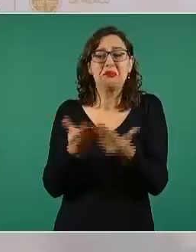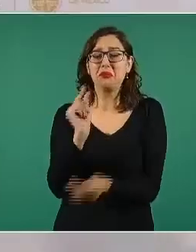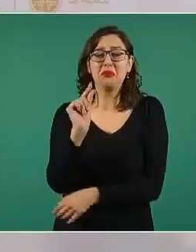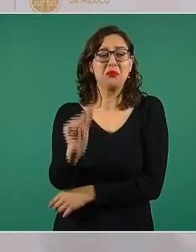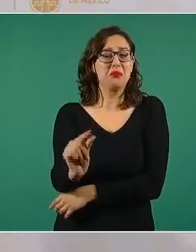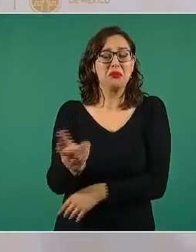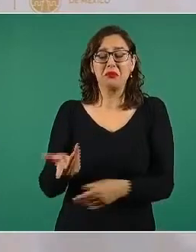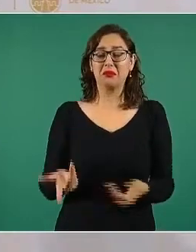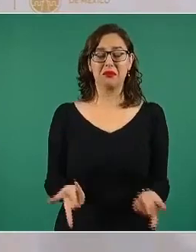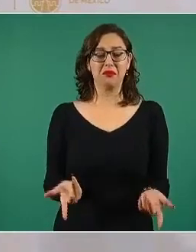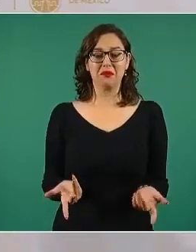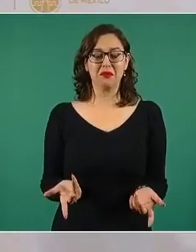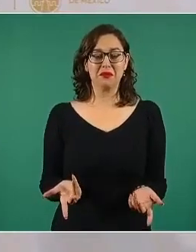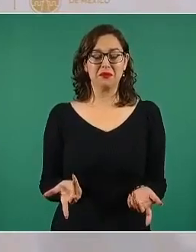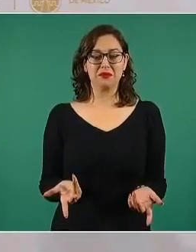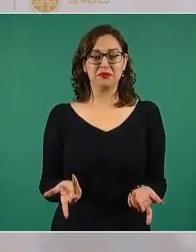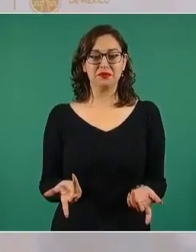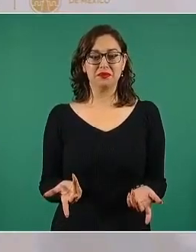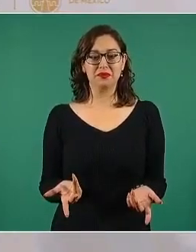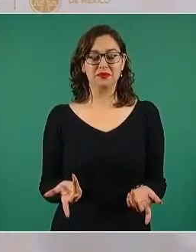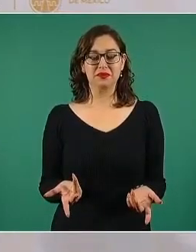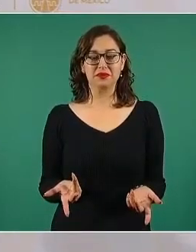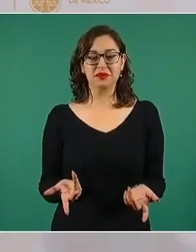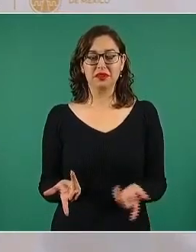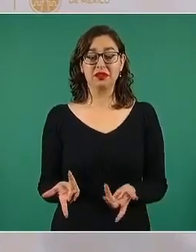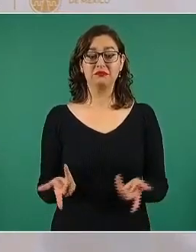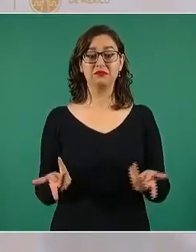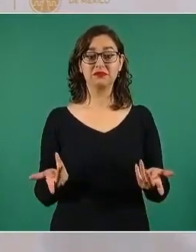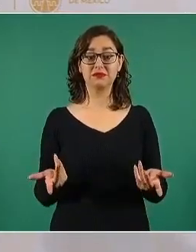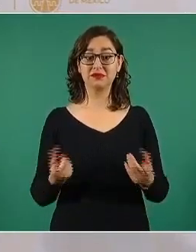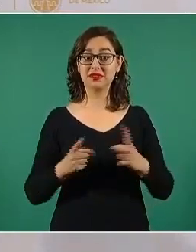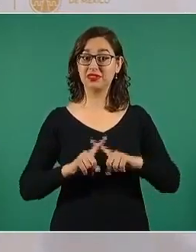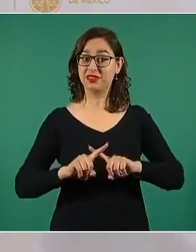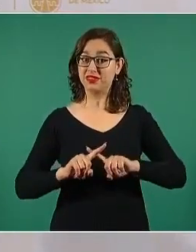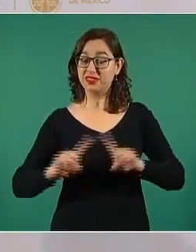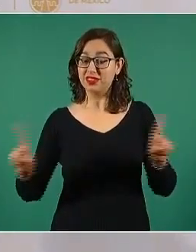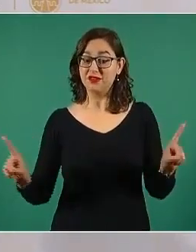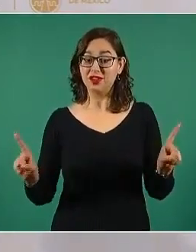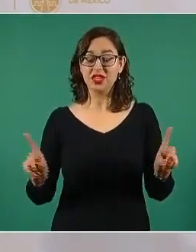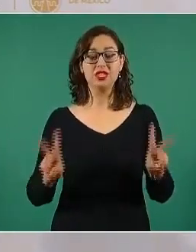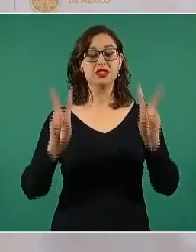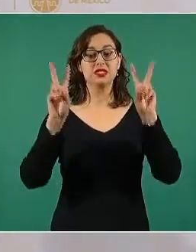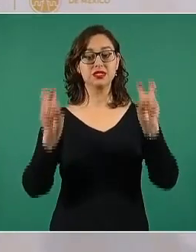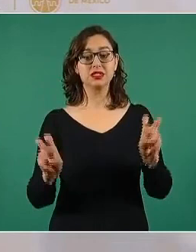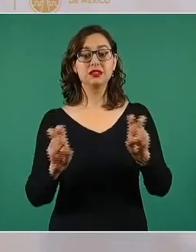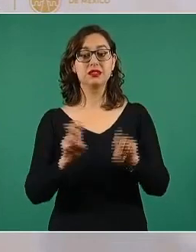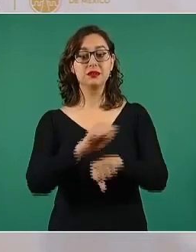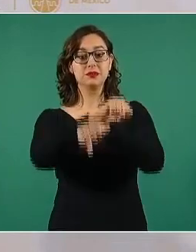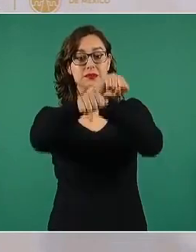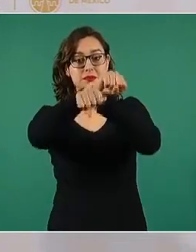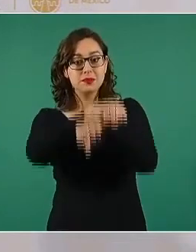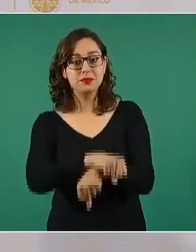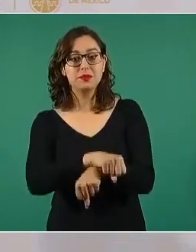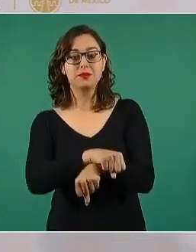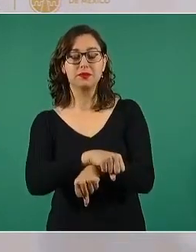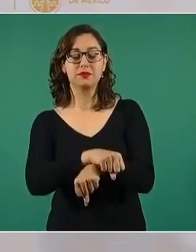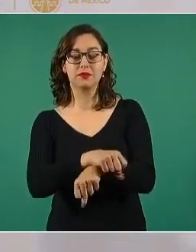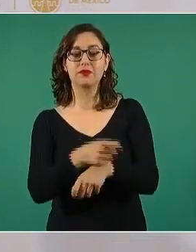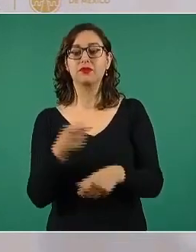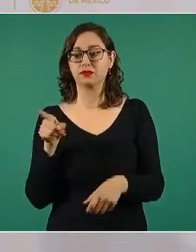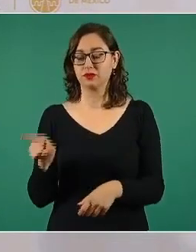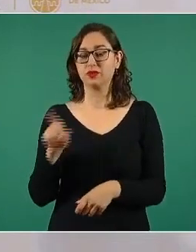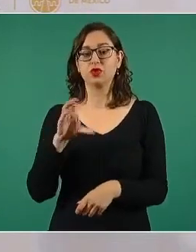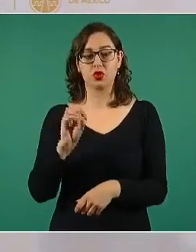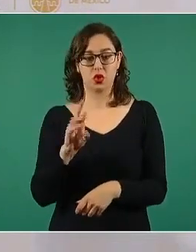La esclavitud como tal es la que explica y narra el mismo